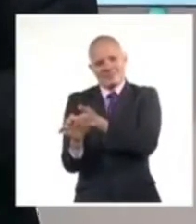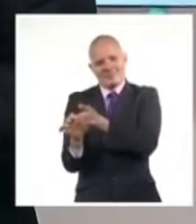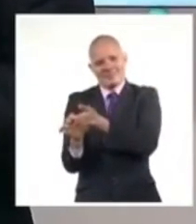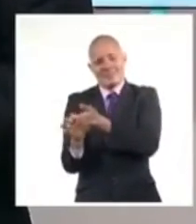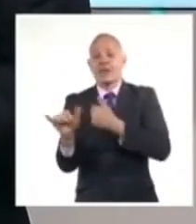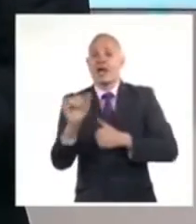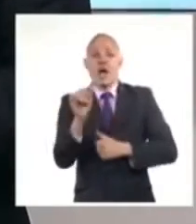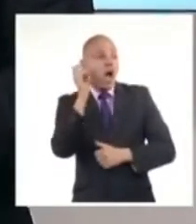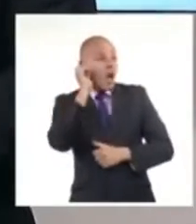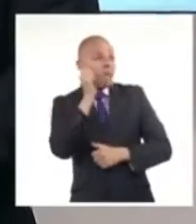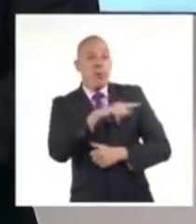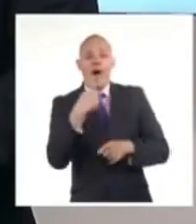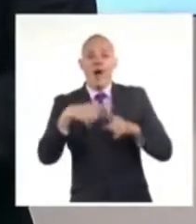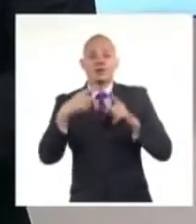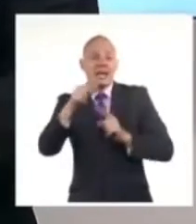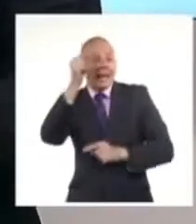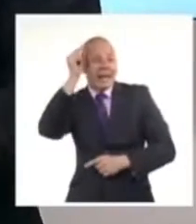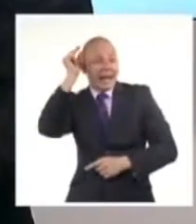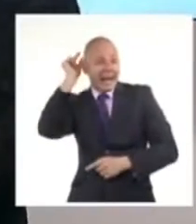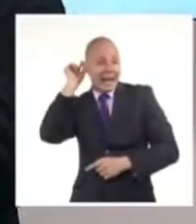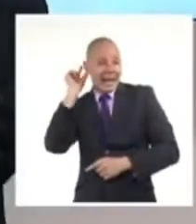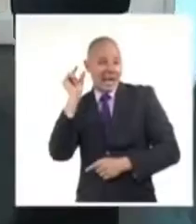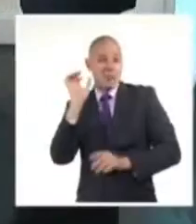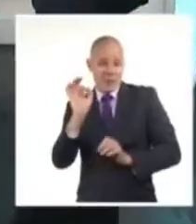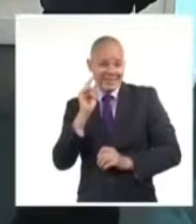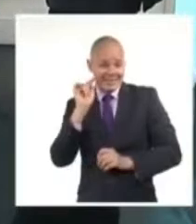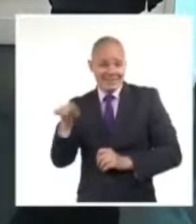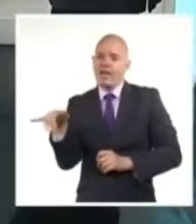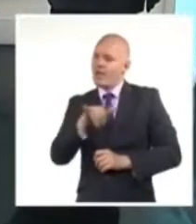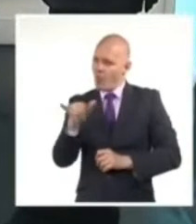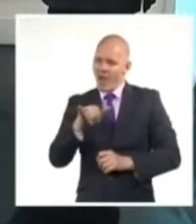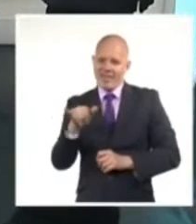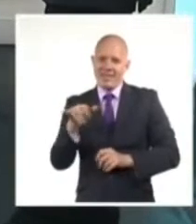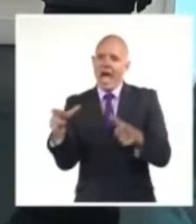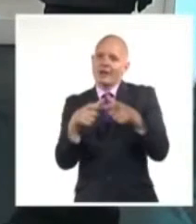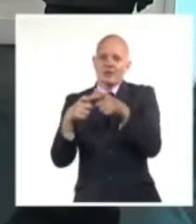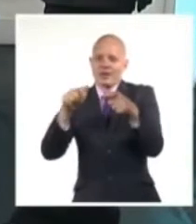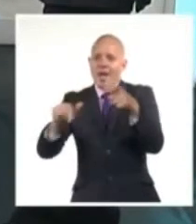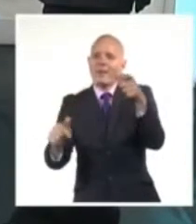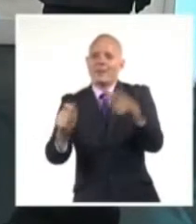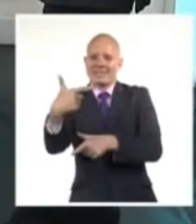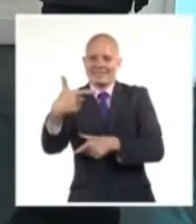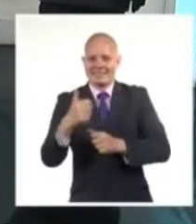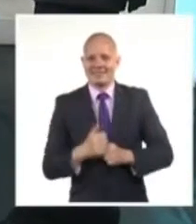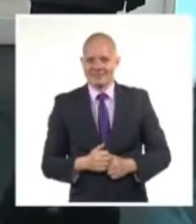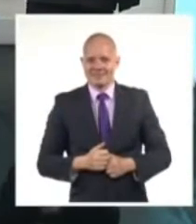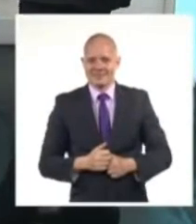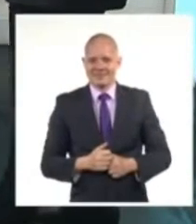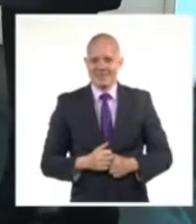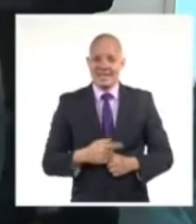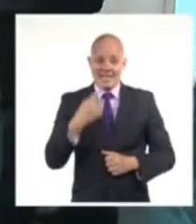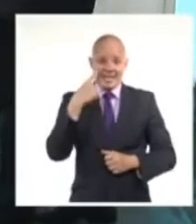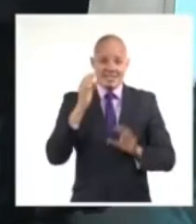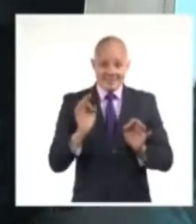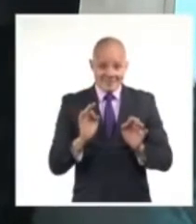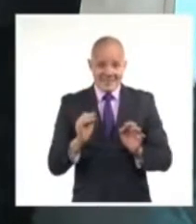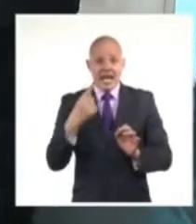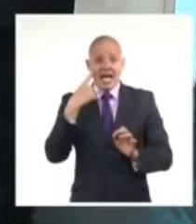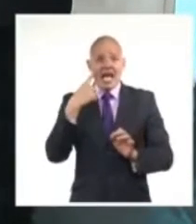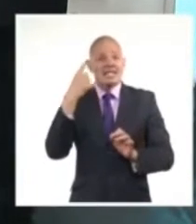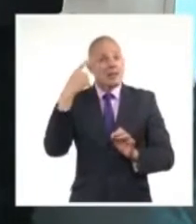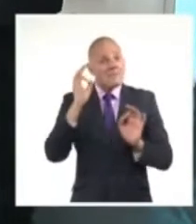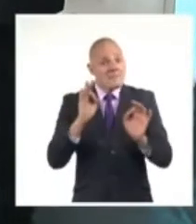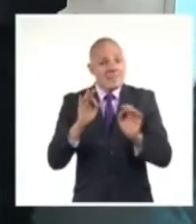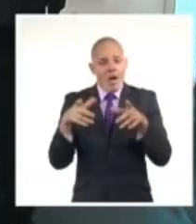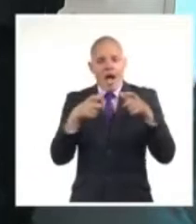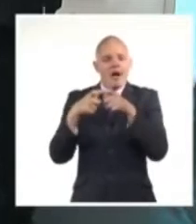de las vicepresidentas de la organización que usted preside. Así bien, pues. Así mismo. De tal manera que esto ratifica el papel de la Unión de Juristas desde